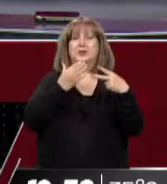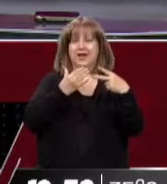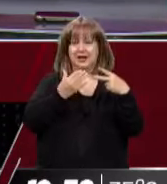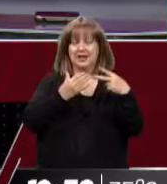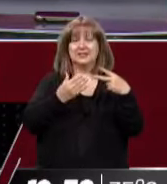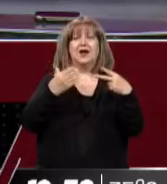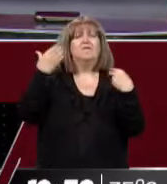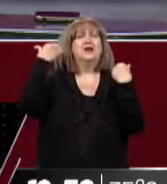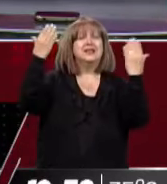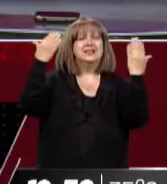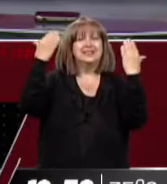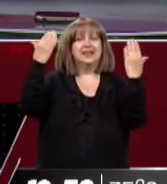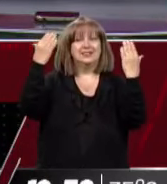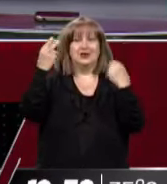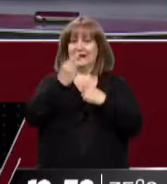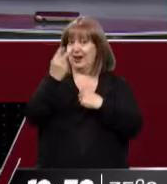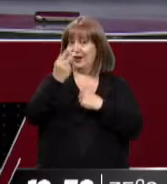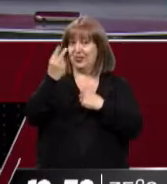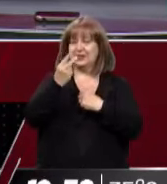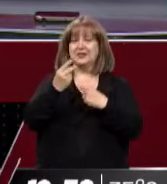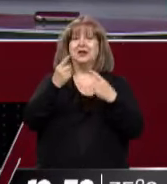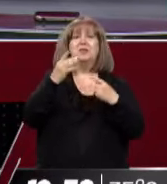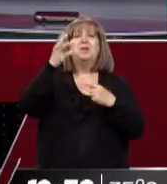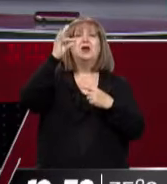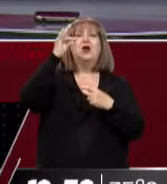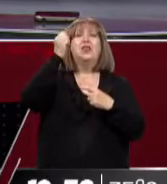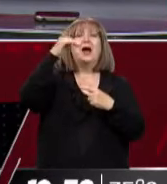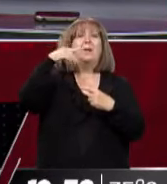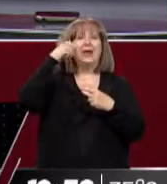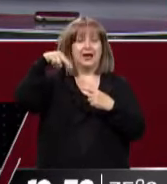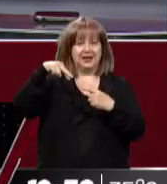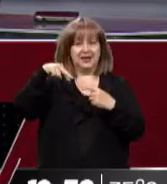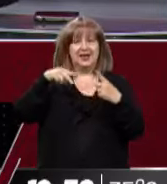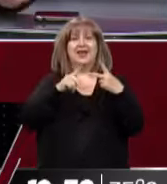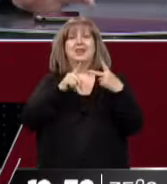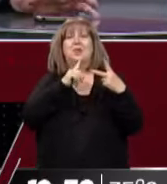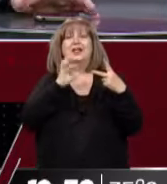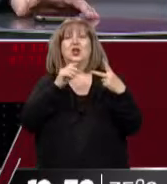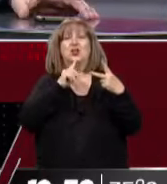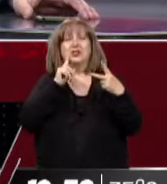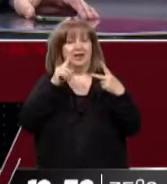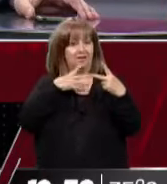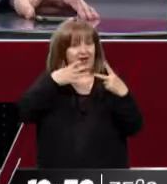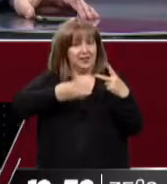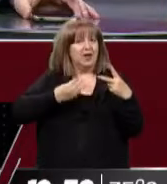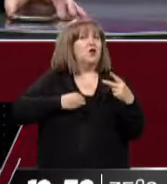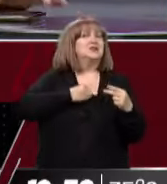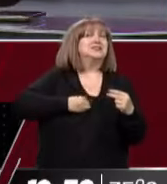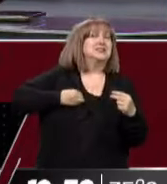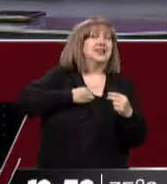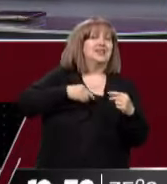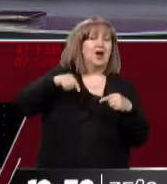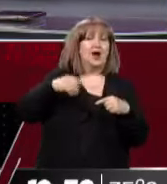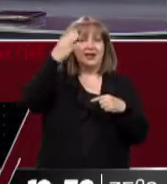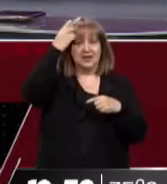felicitaciones a los dos arranco por por Damián eh Y después por el toti sensaciones de este momento histórico